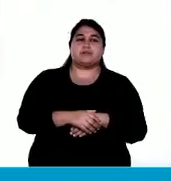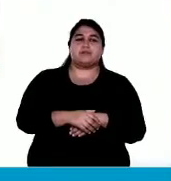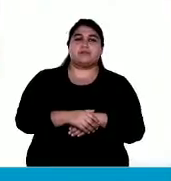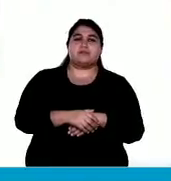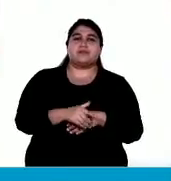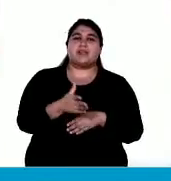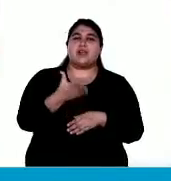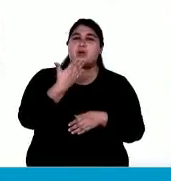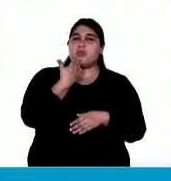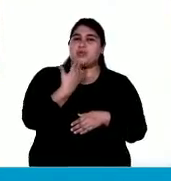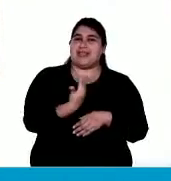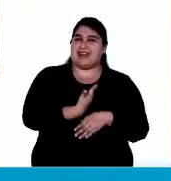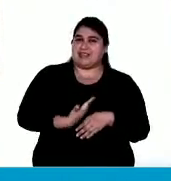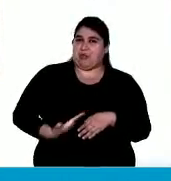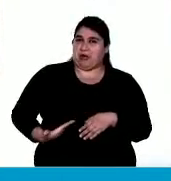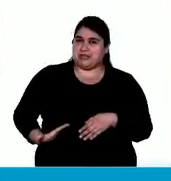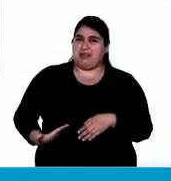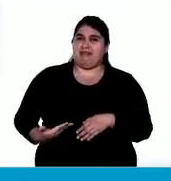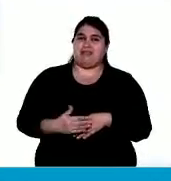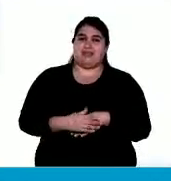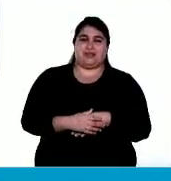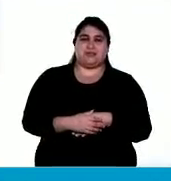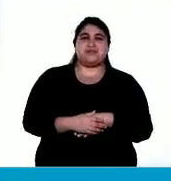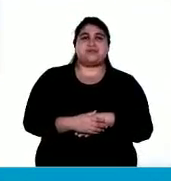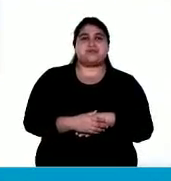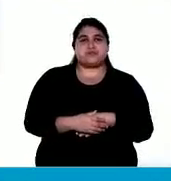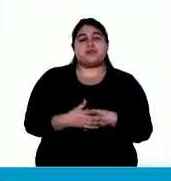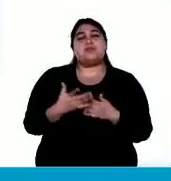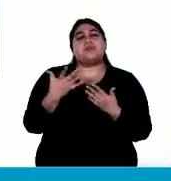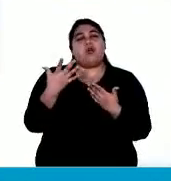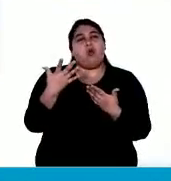Gracias, señor presidente. Obviamente,